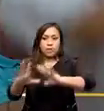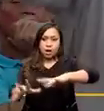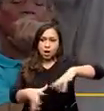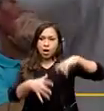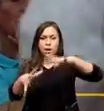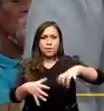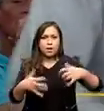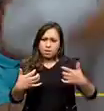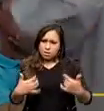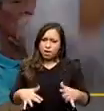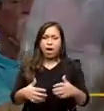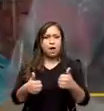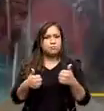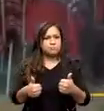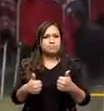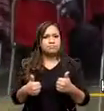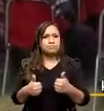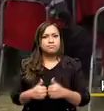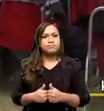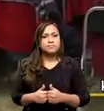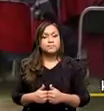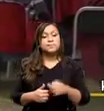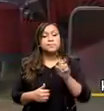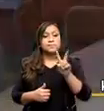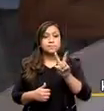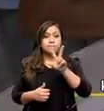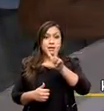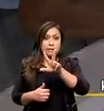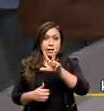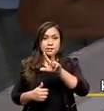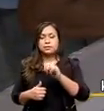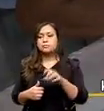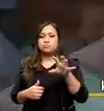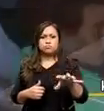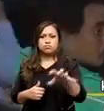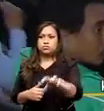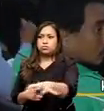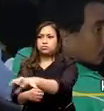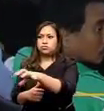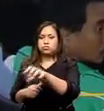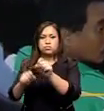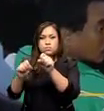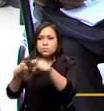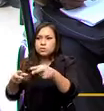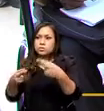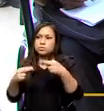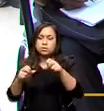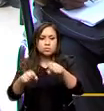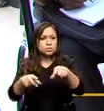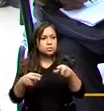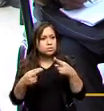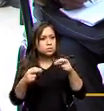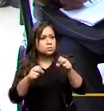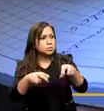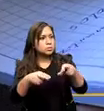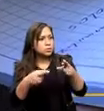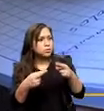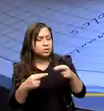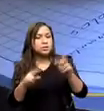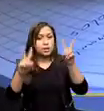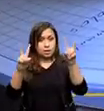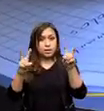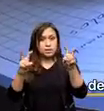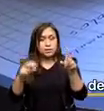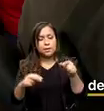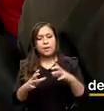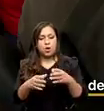revolución agraria sea verdadera. Una vez concluidas las 23 audiencias en provincia donde se consultó a los pueblos y comunidades